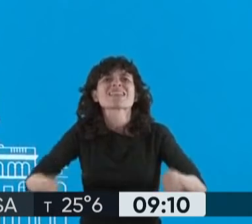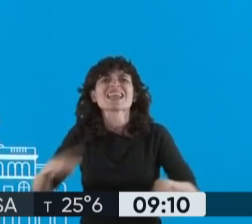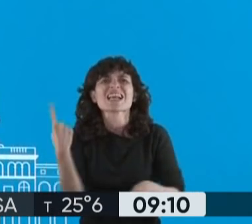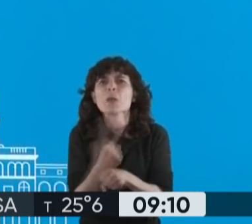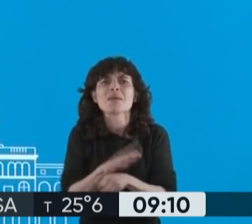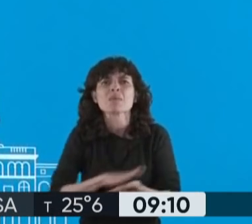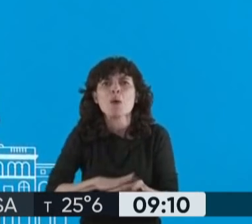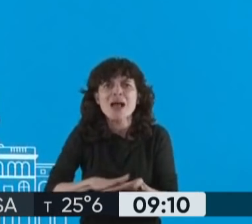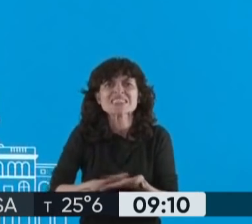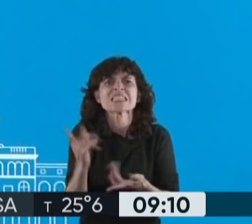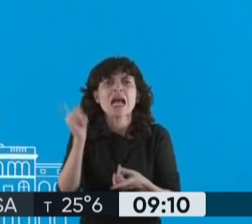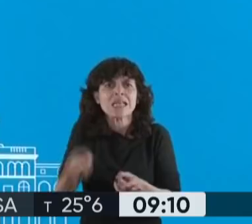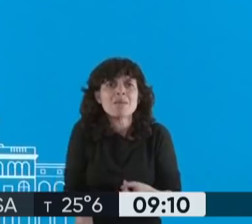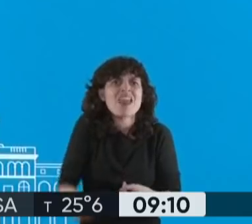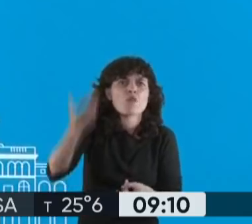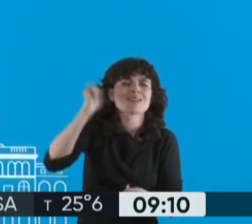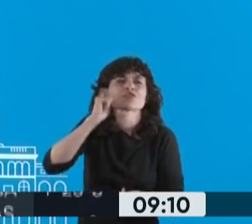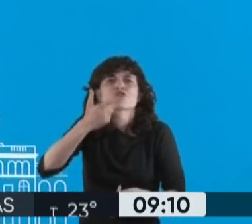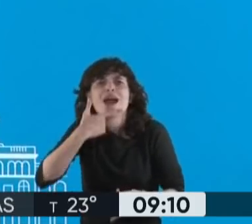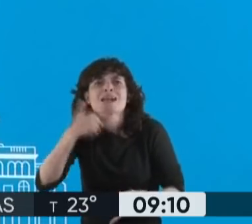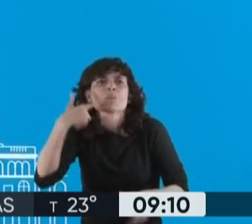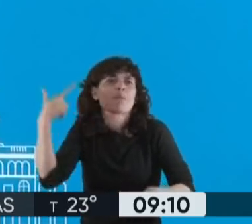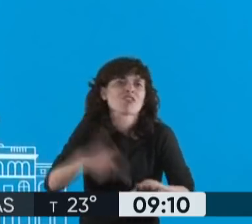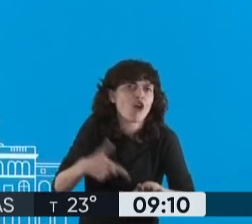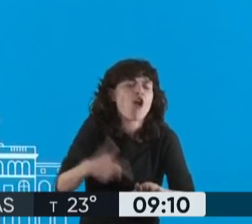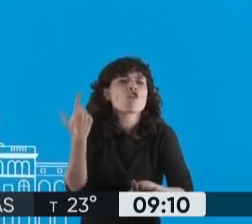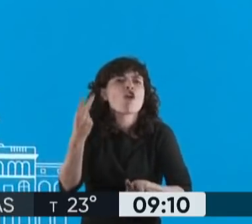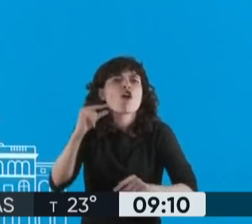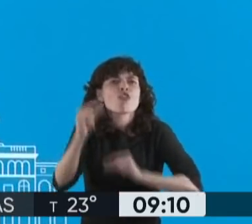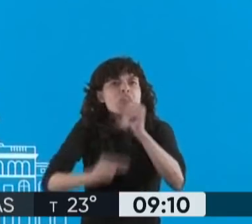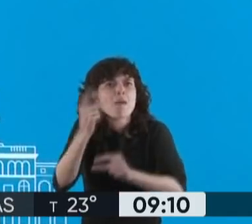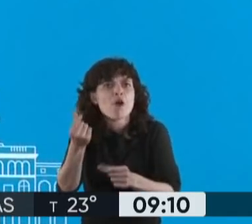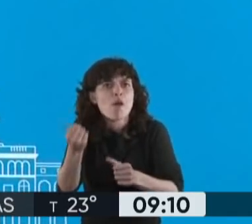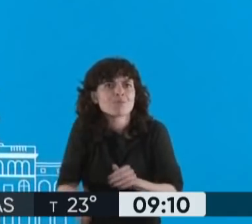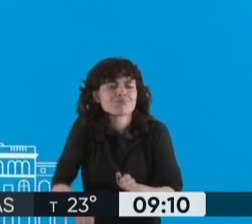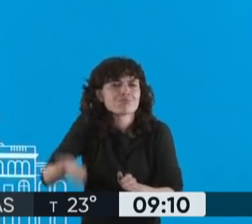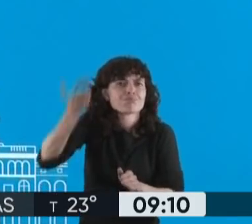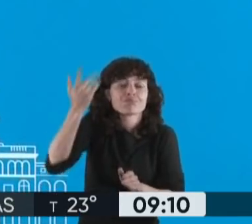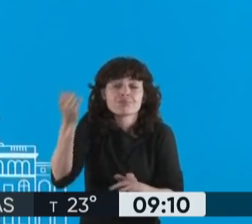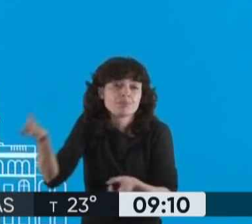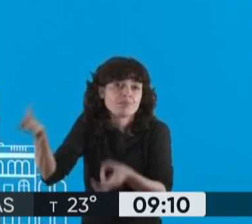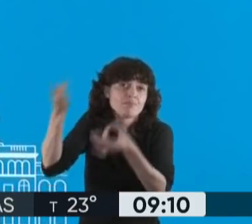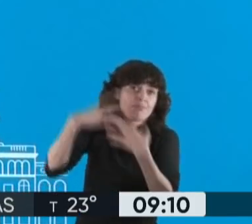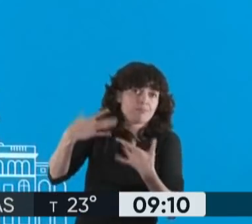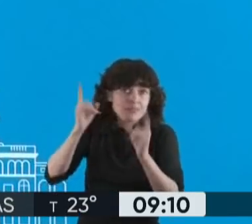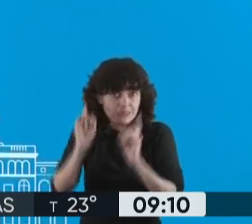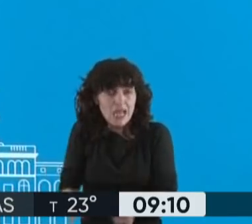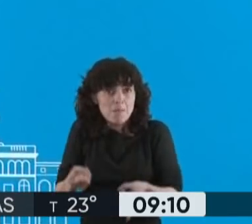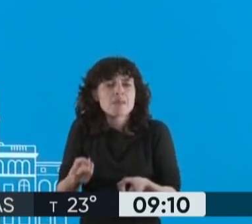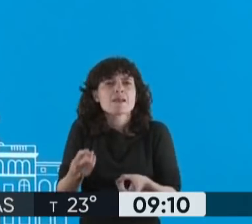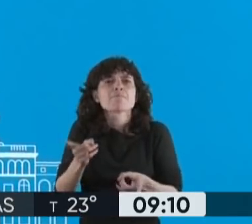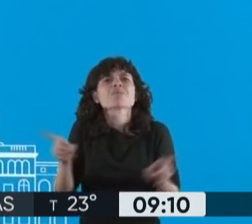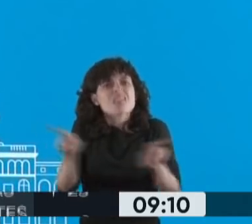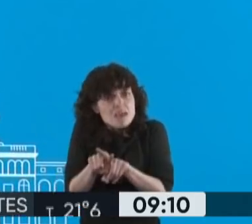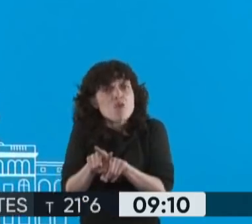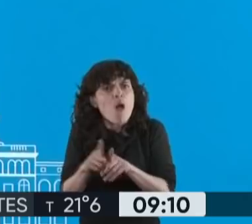los alimentos, del gas, del petróleo, empiezan a generar mucha incertidumbre. En ese mundo así de complejo, haber alcanzado